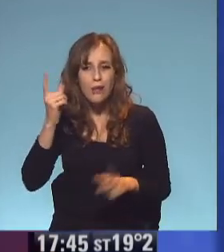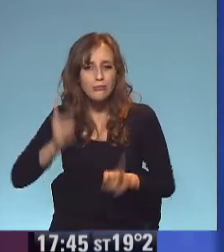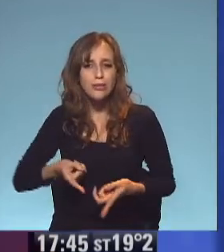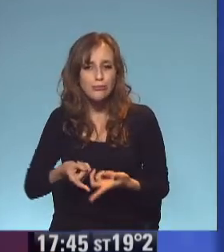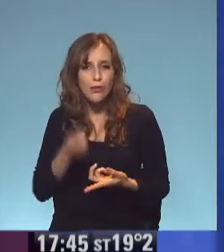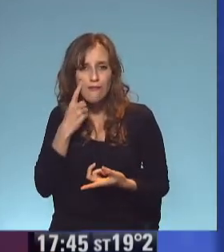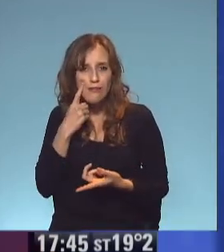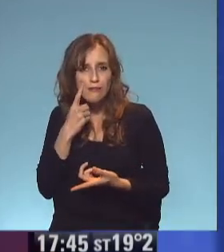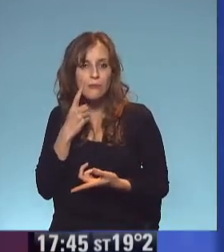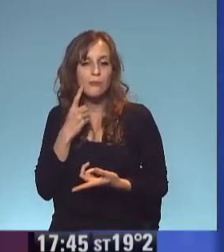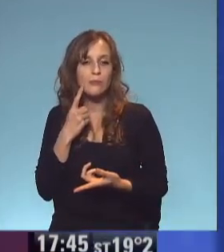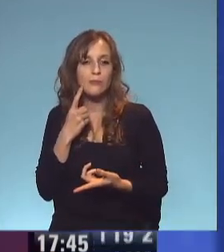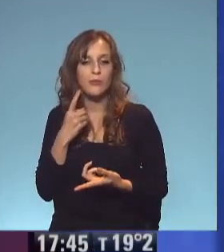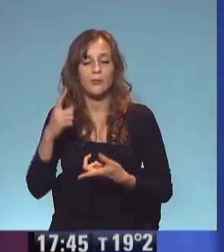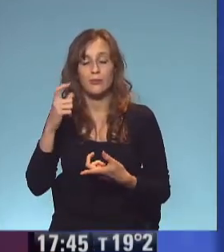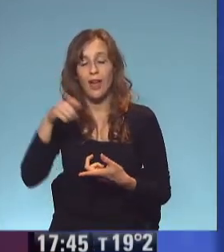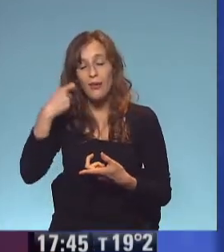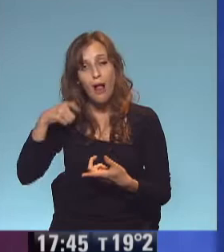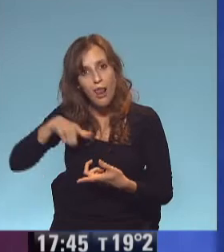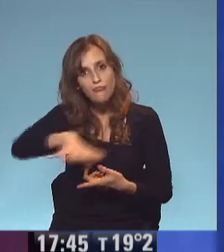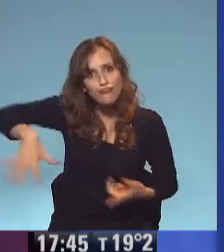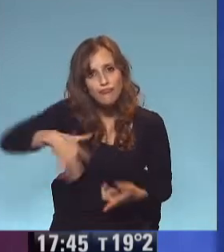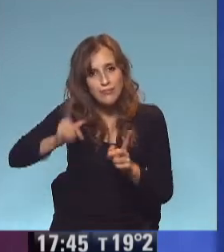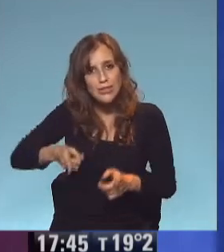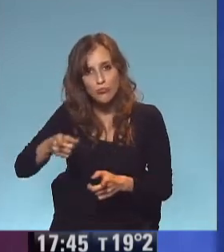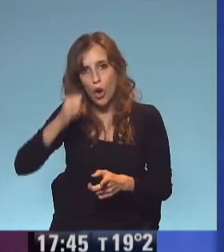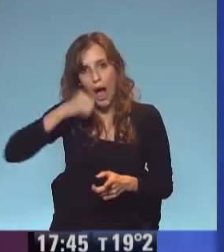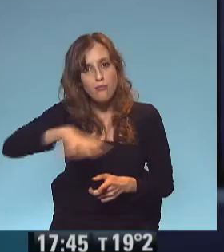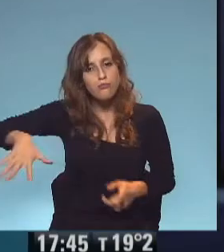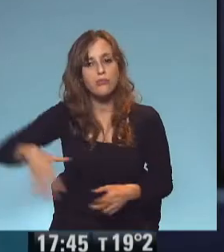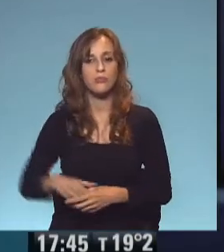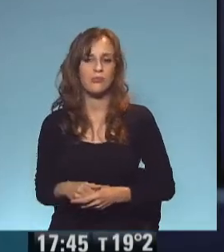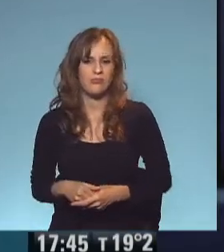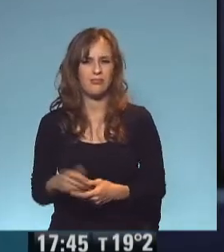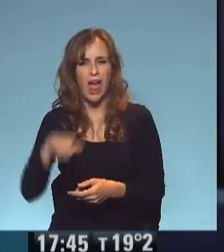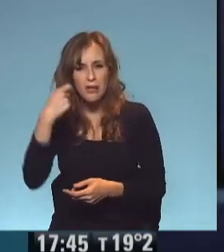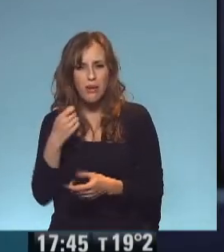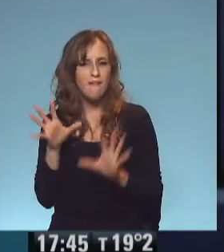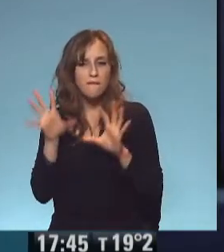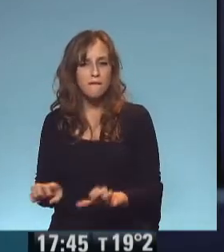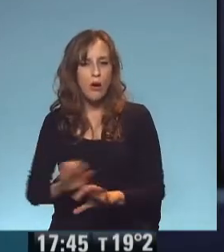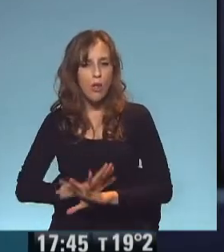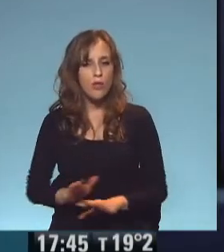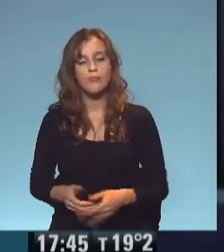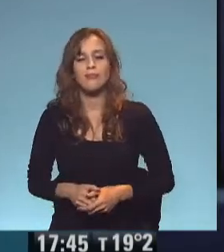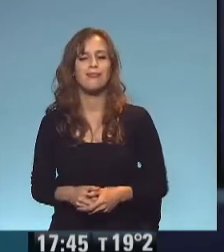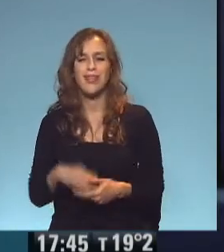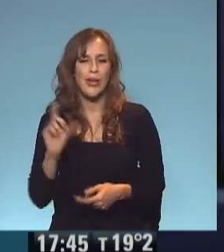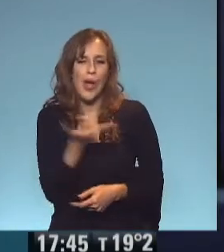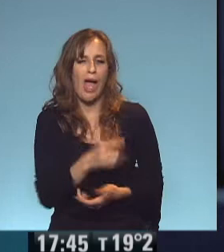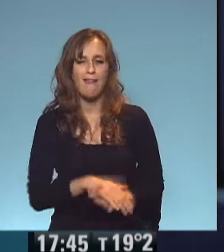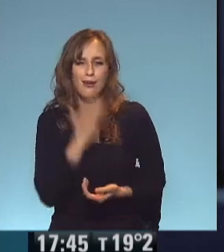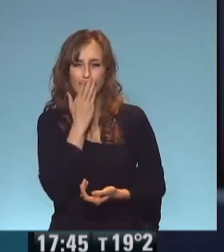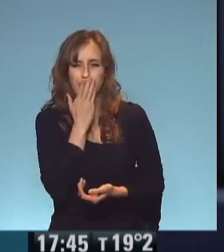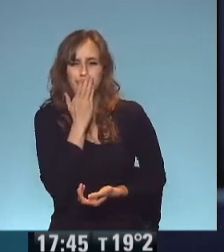¿Qué? Detesto a los simples animalitos de granja. ¡Ay, qué disparate! Lo que dice